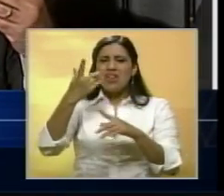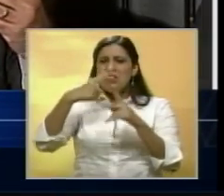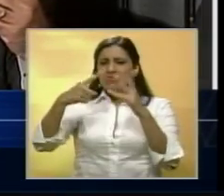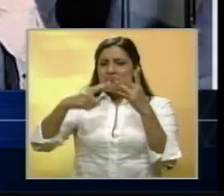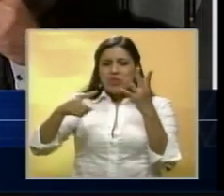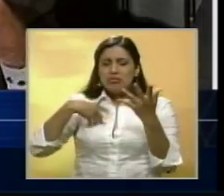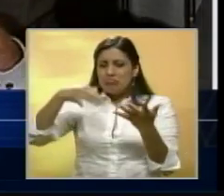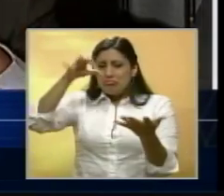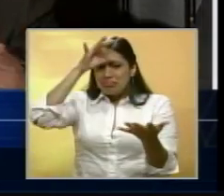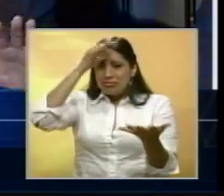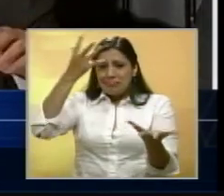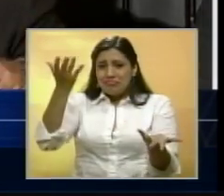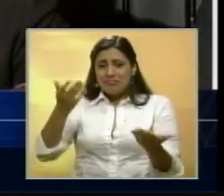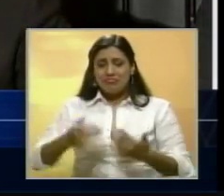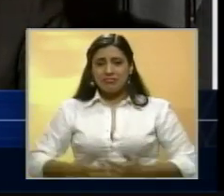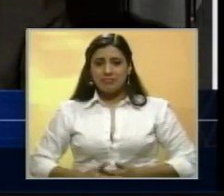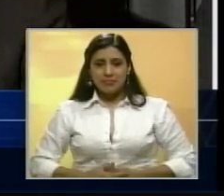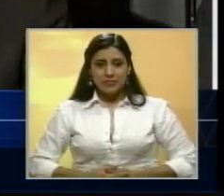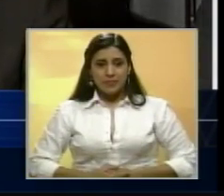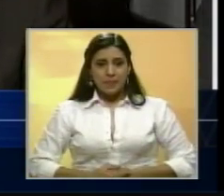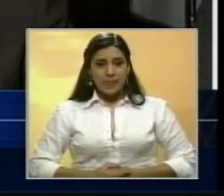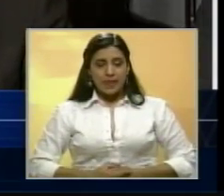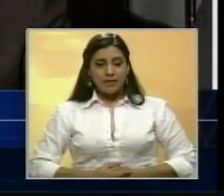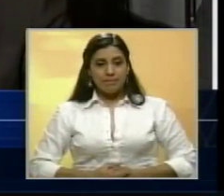cuáles otras imputaciones.